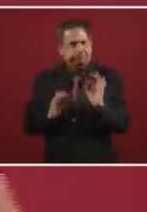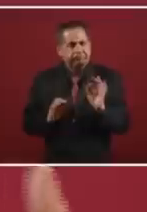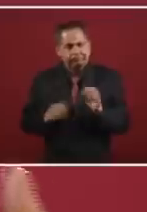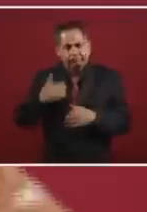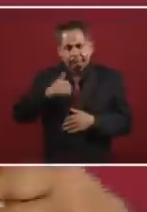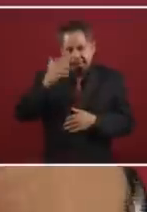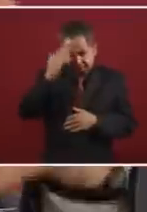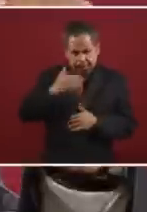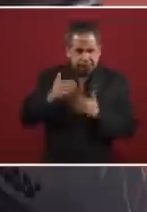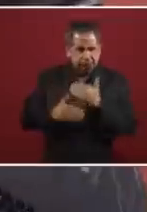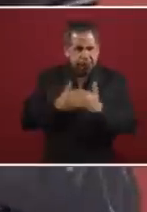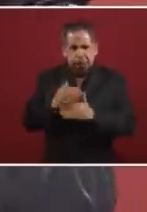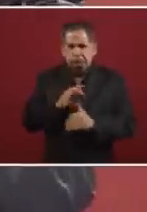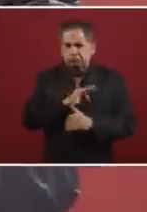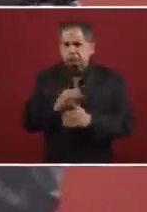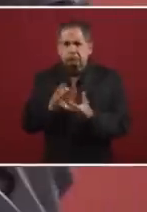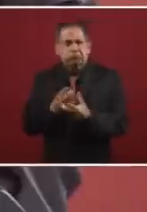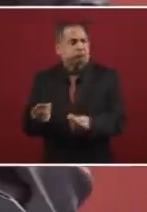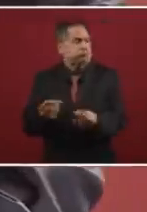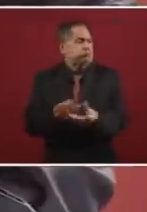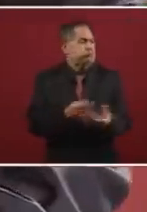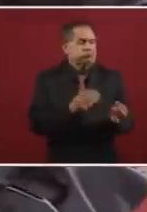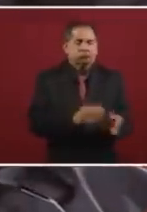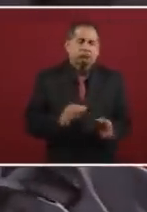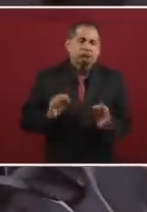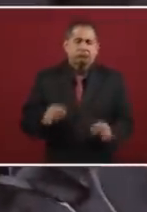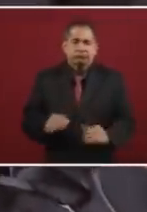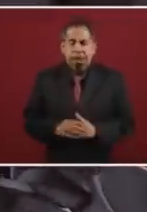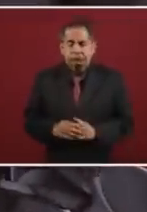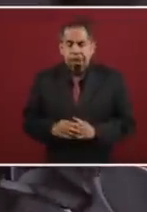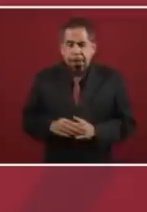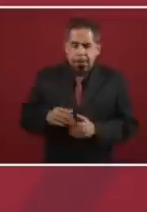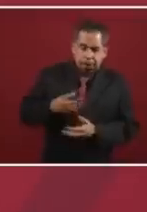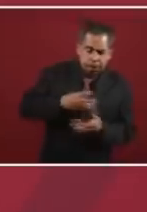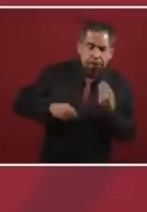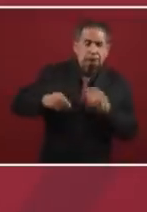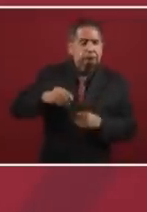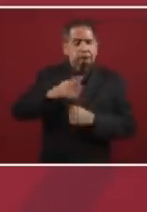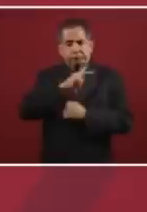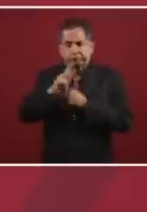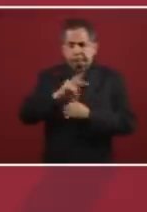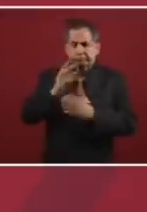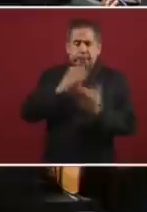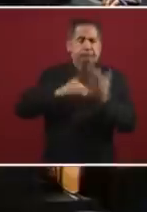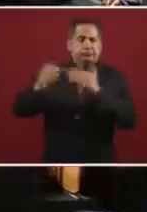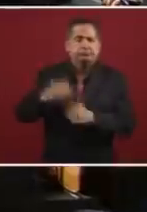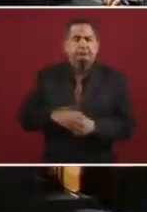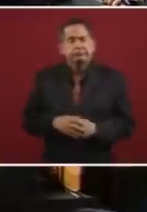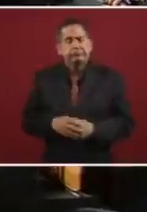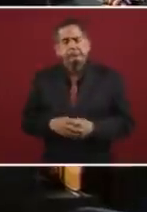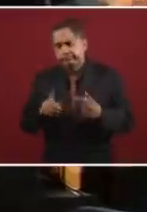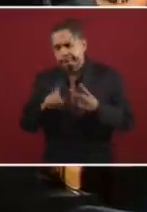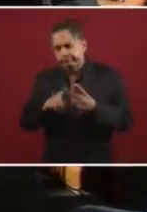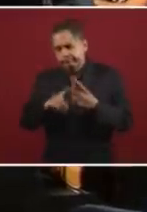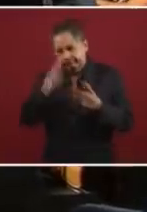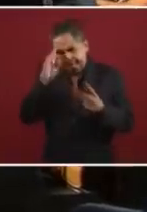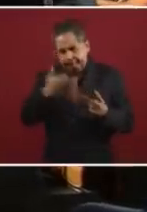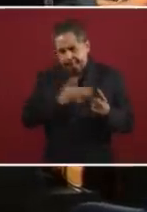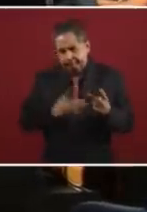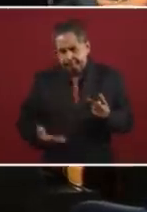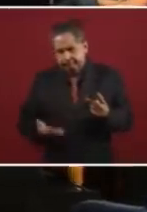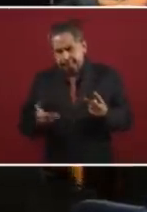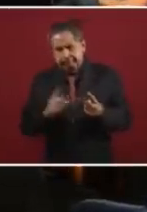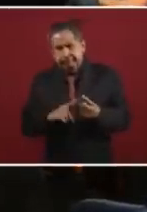que vamos a lograr el renacimiento de nuestro país mi segunda pregunta señor presidente